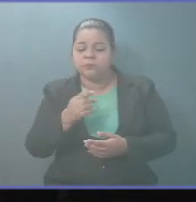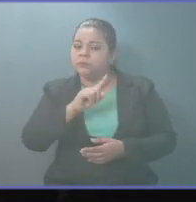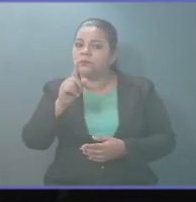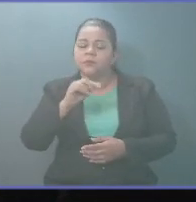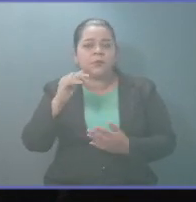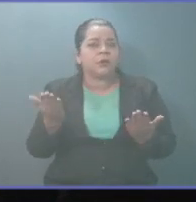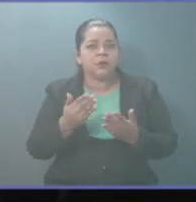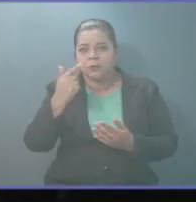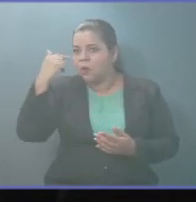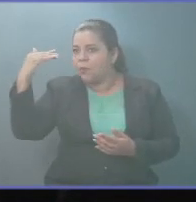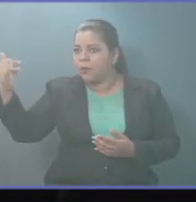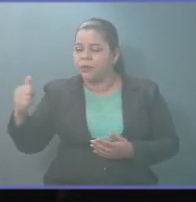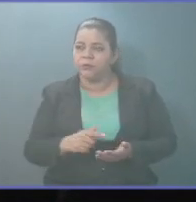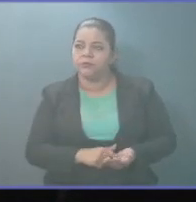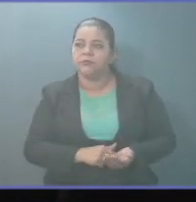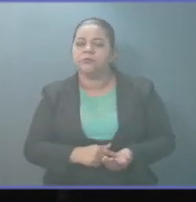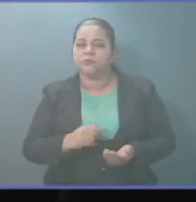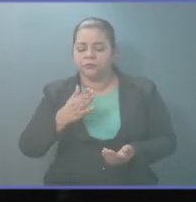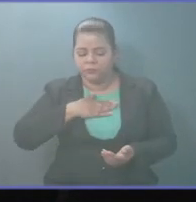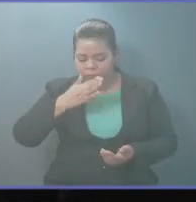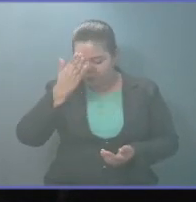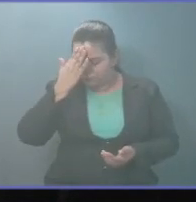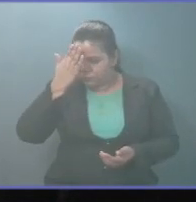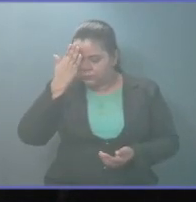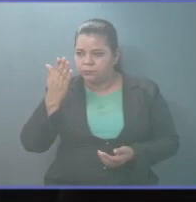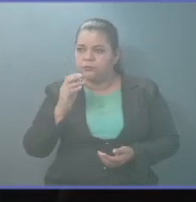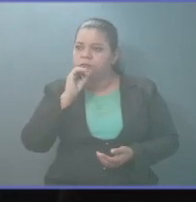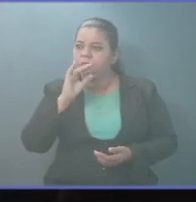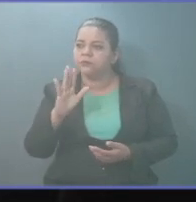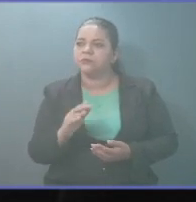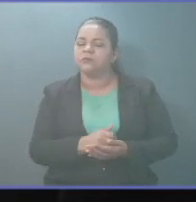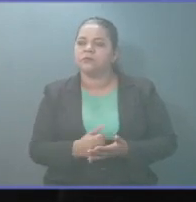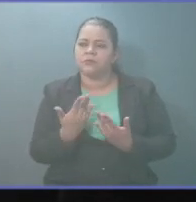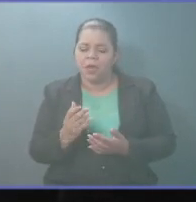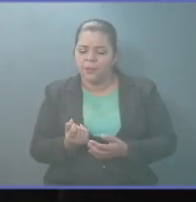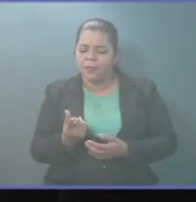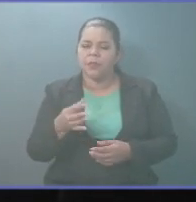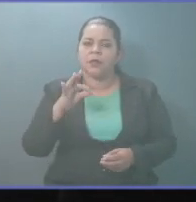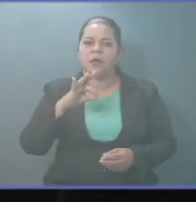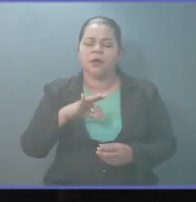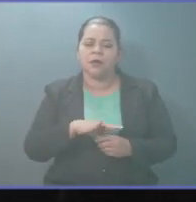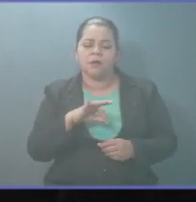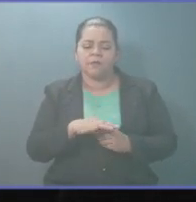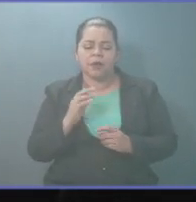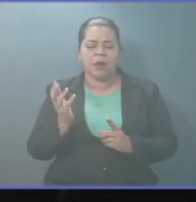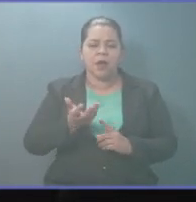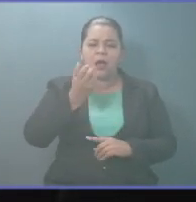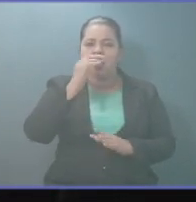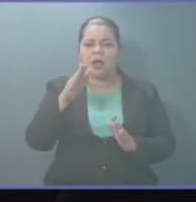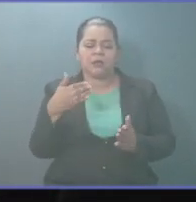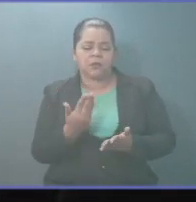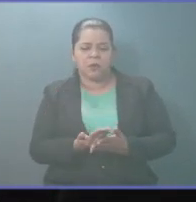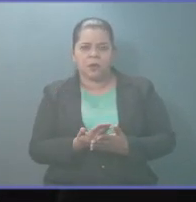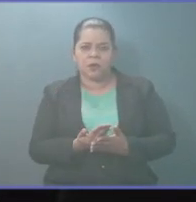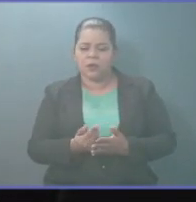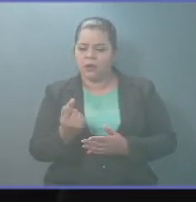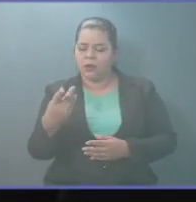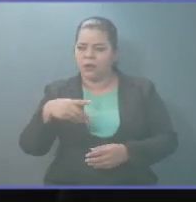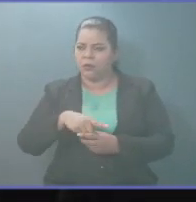manifestando que no tiene precedentes, que al fin hay una inclusión de la persona con discapacidad como segmento, y que estamos